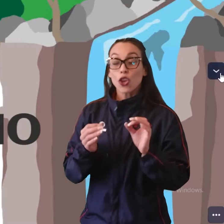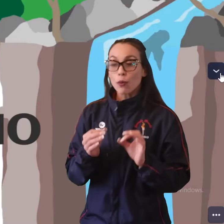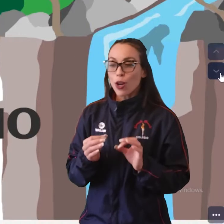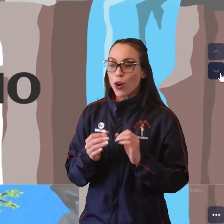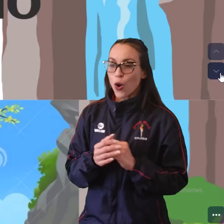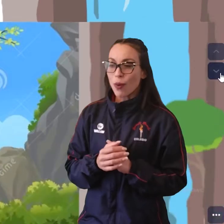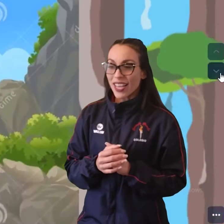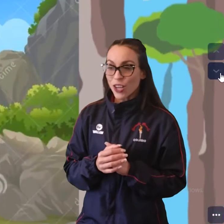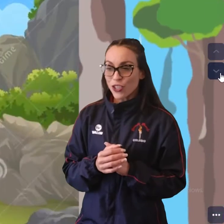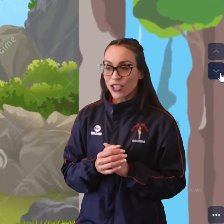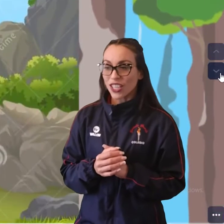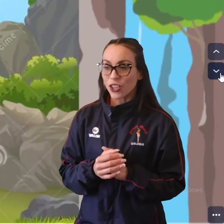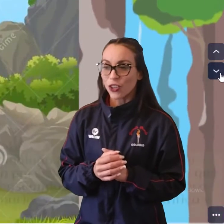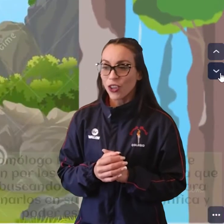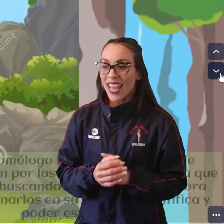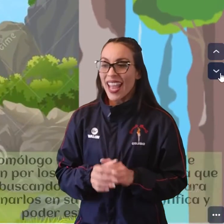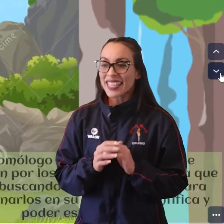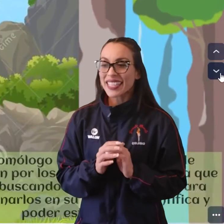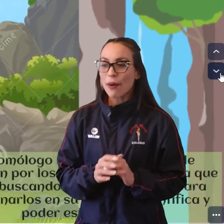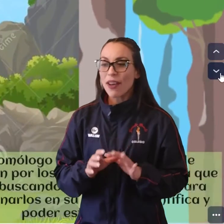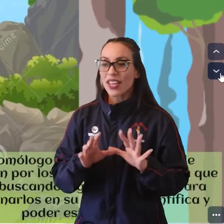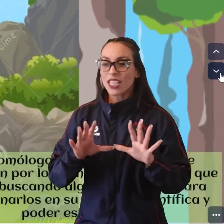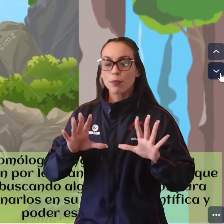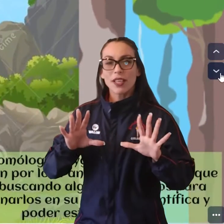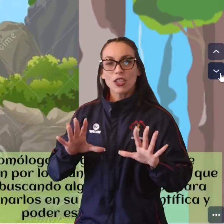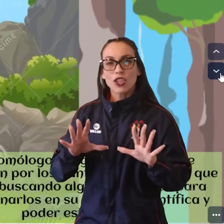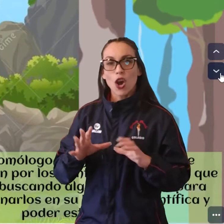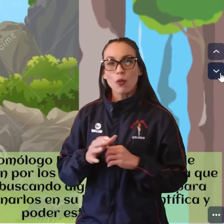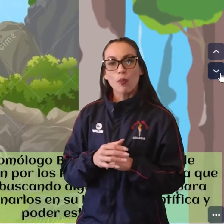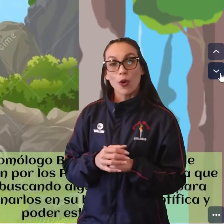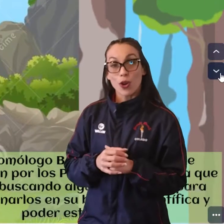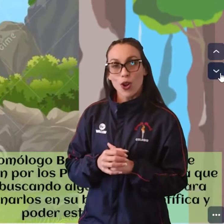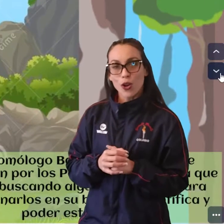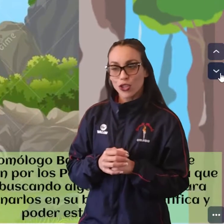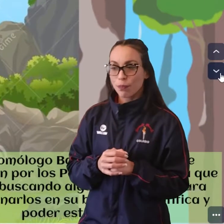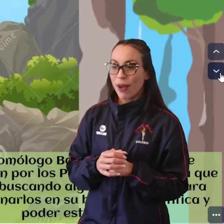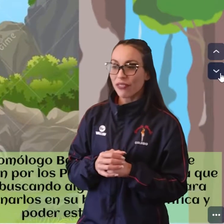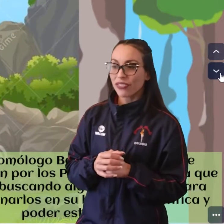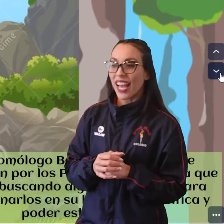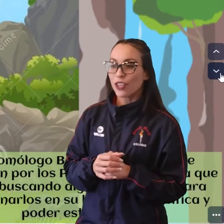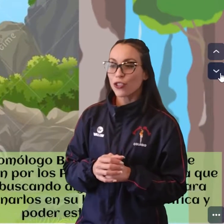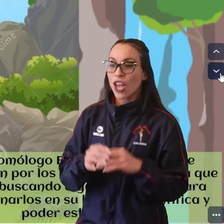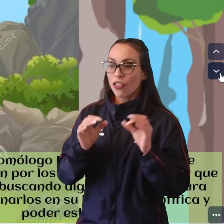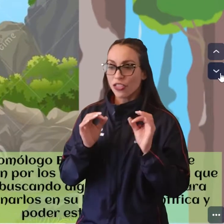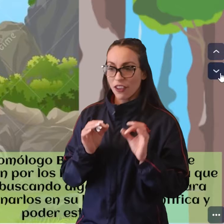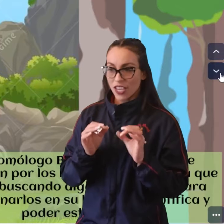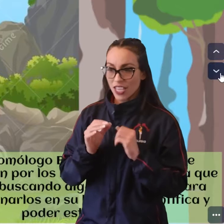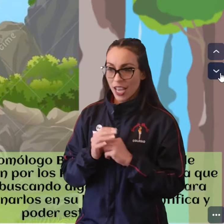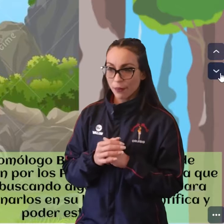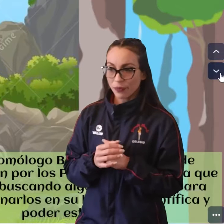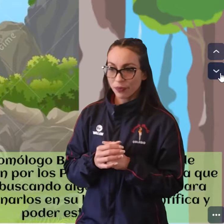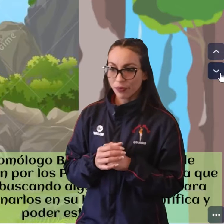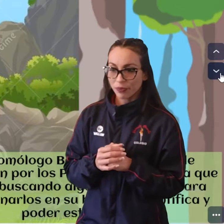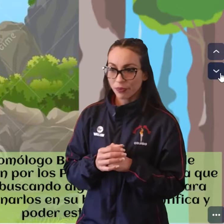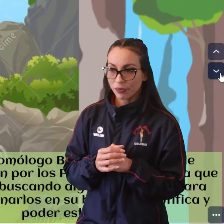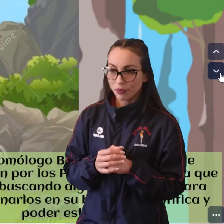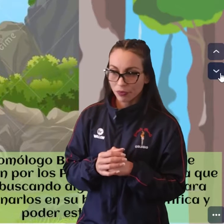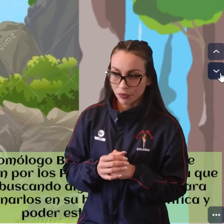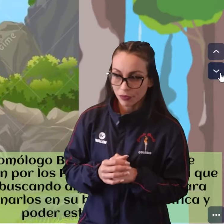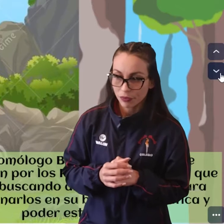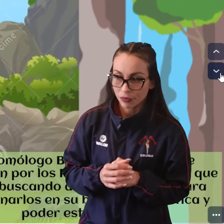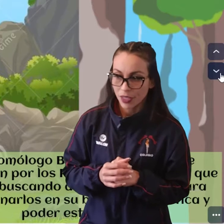El entomólogo Baigoncito estaba de expedición por los pantanos de Villa,